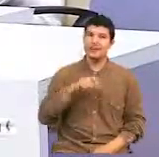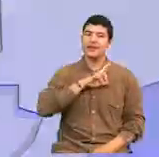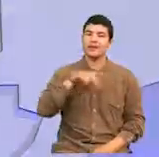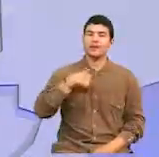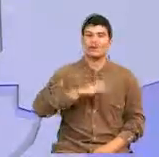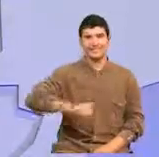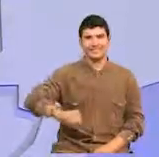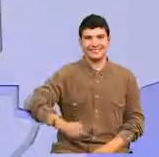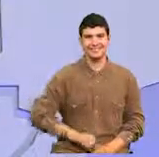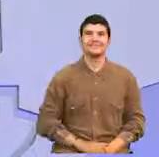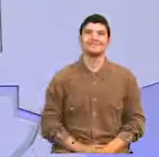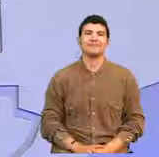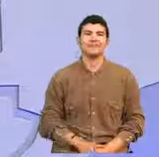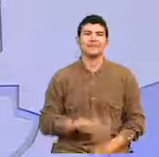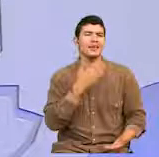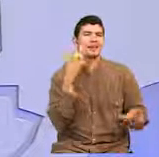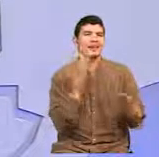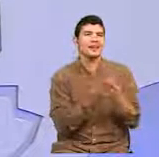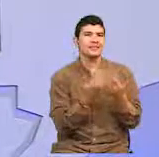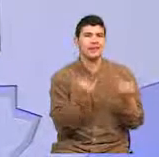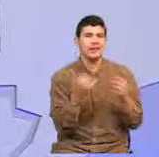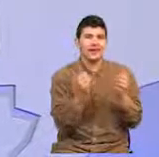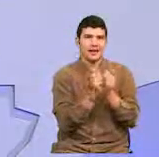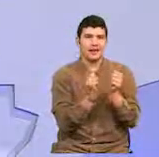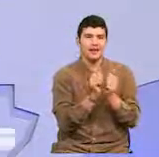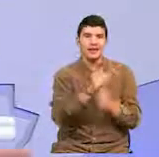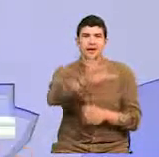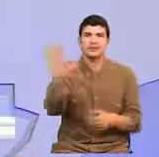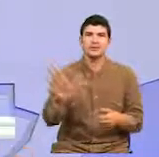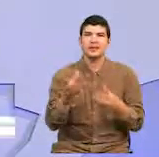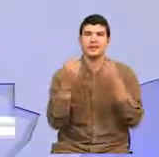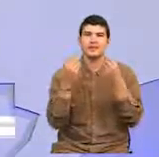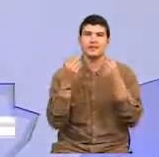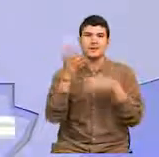derecho. General, muchas gracias a usted por estar con nosotros. Y a ustedes televidentes también, como siempre, gracias.